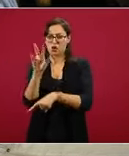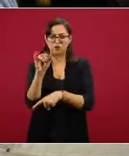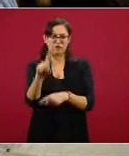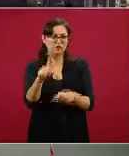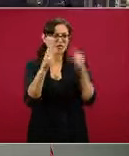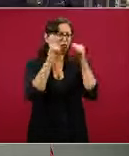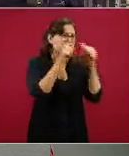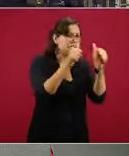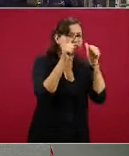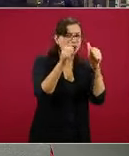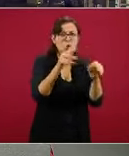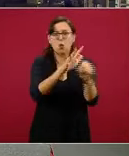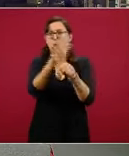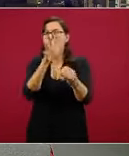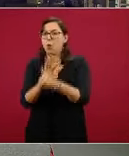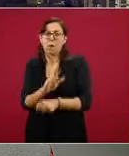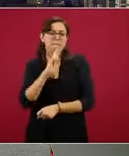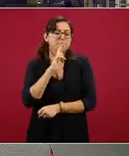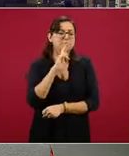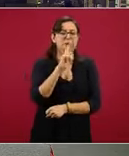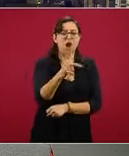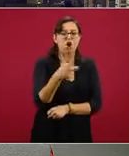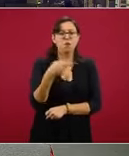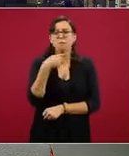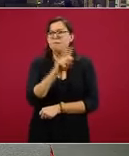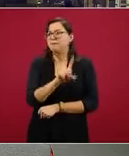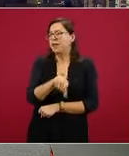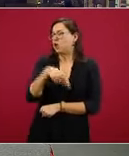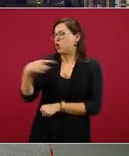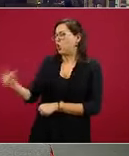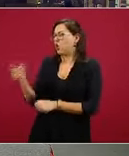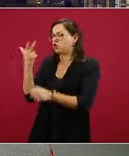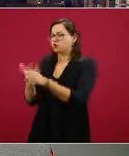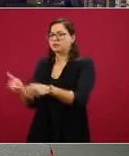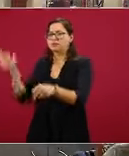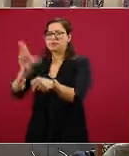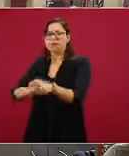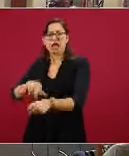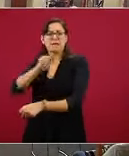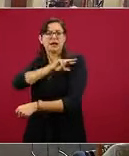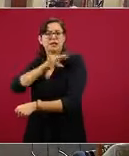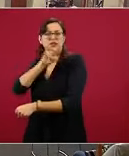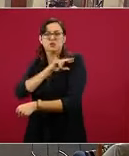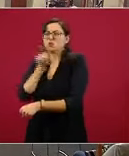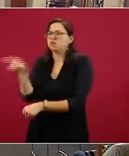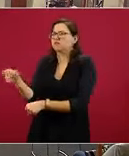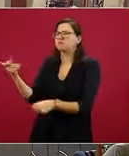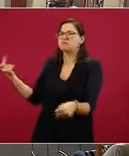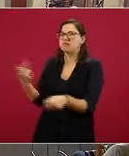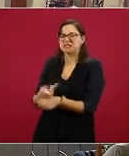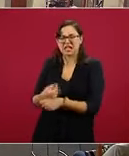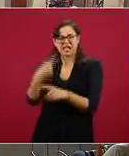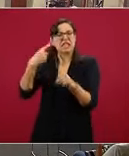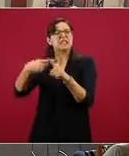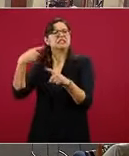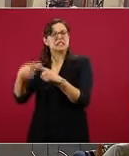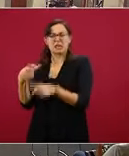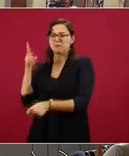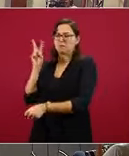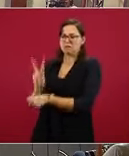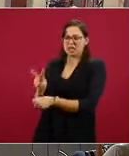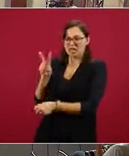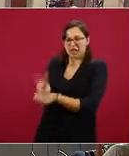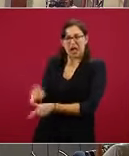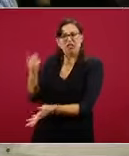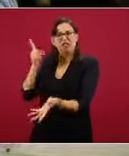pasa con los hospitales privados? Es decir, ahí hay una vigilancia del tipo de intervención que se